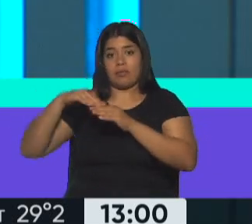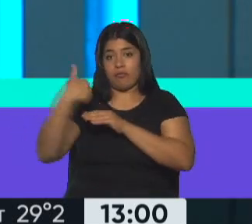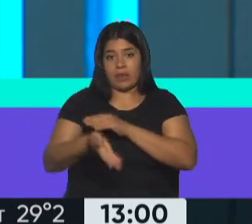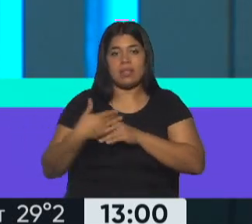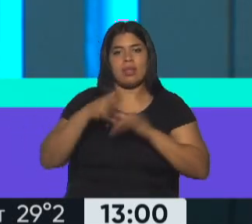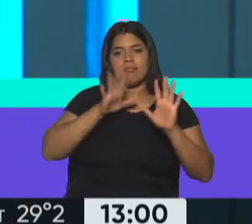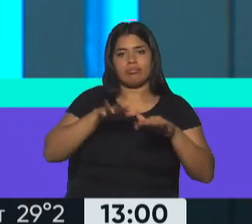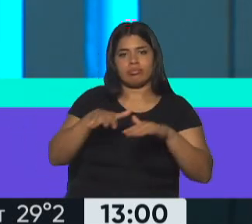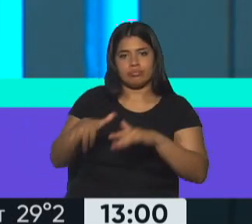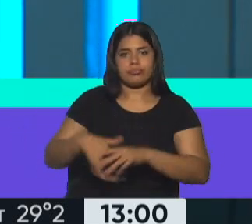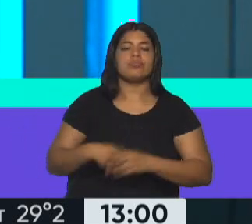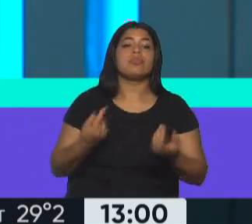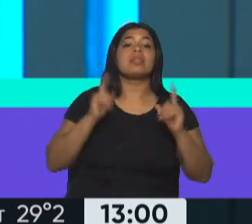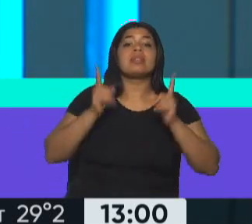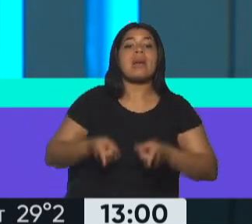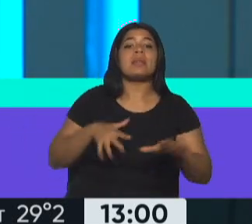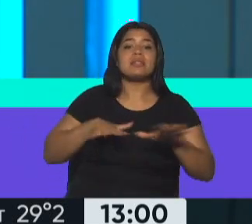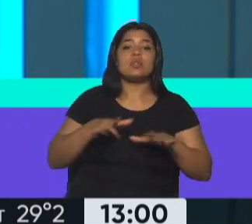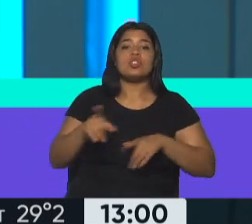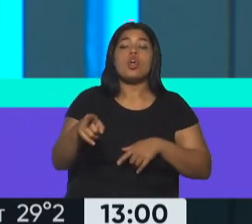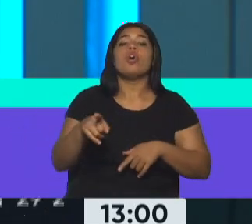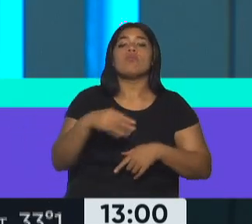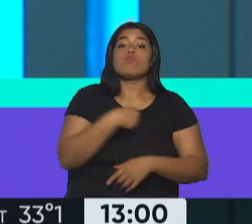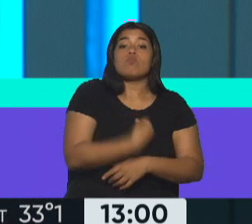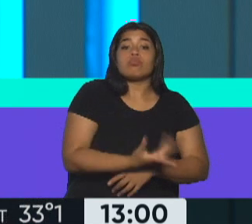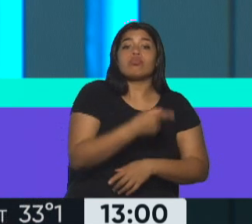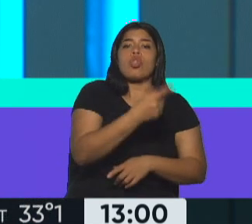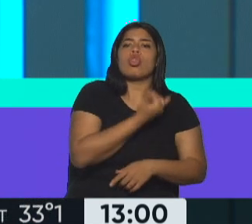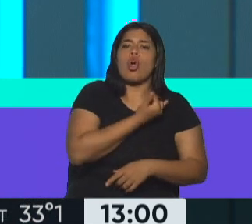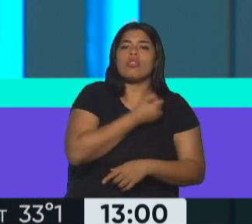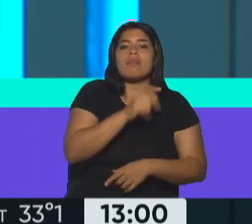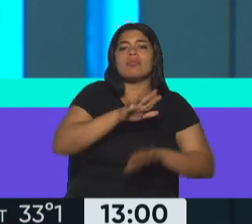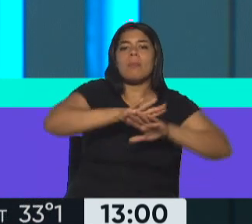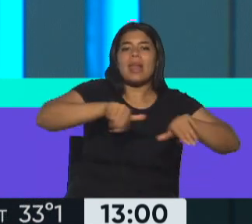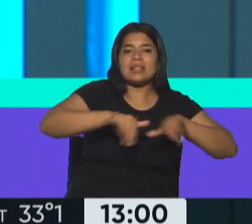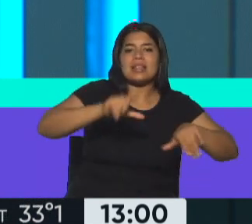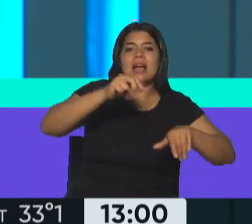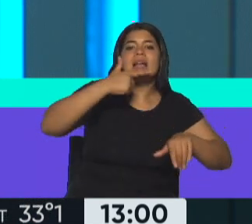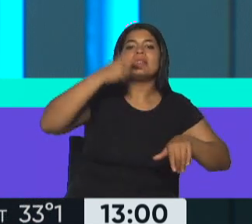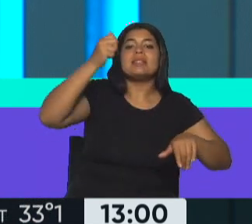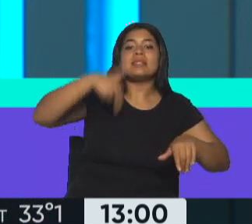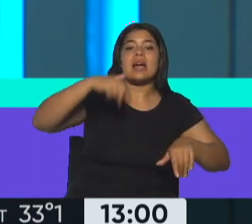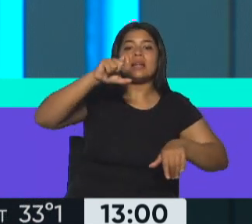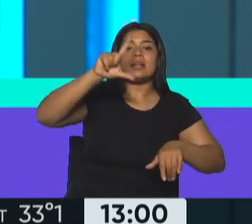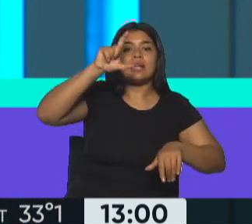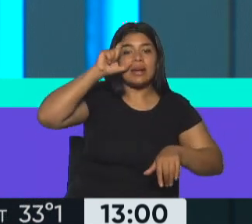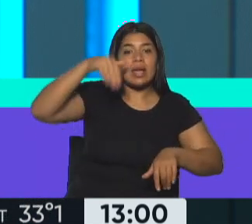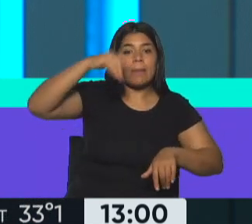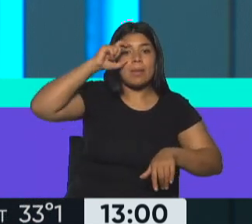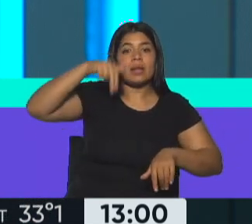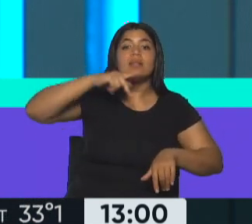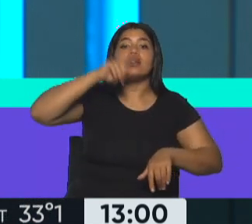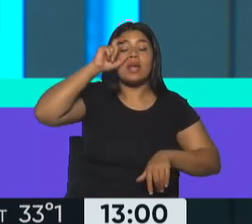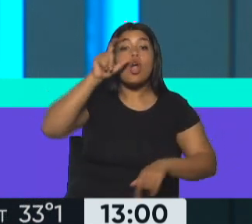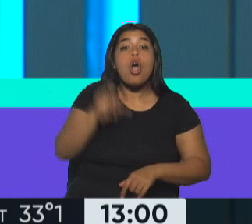y también de un hecho que se produjo en la ciudad bonaerense de san clemente del tuyú allí un hombre murió dentro de una comisaría